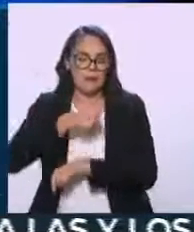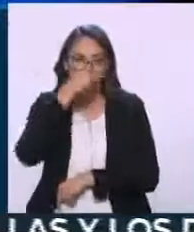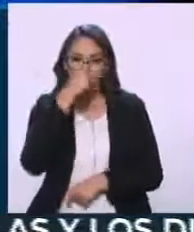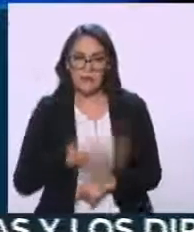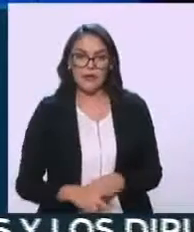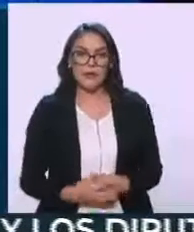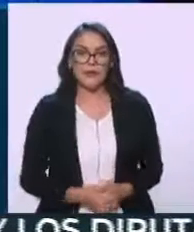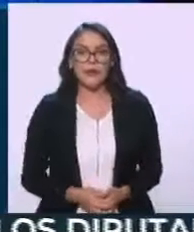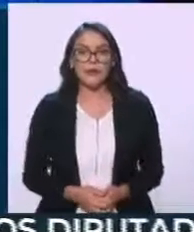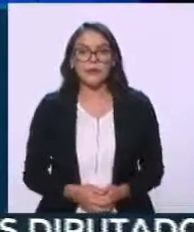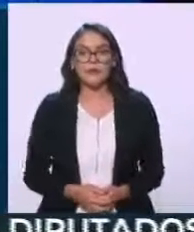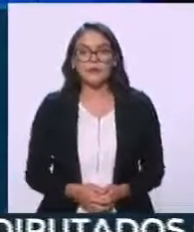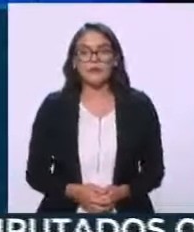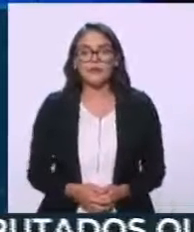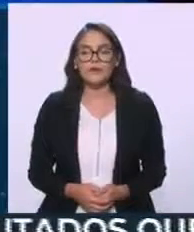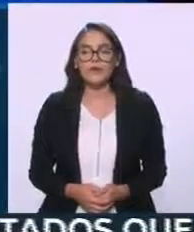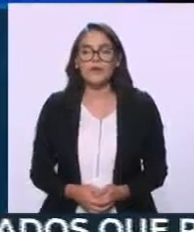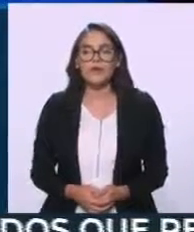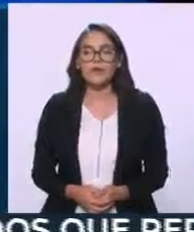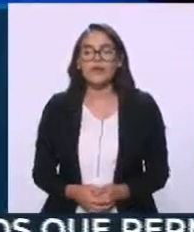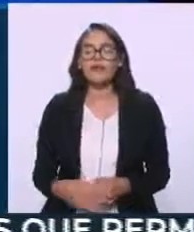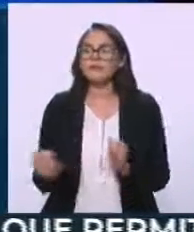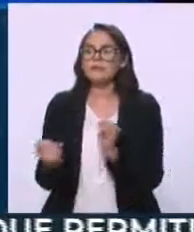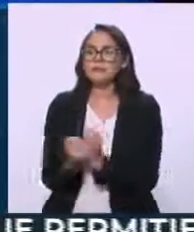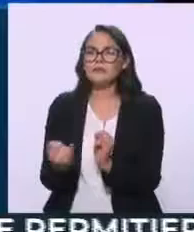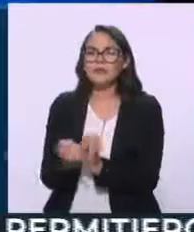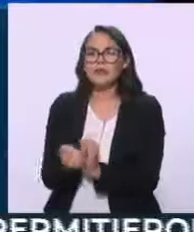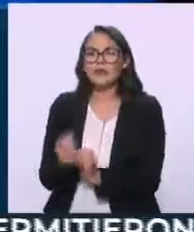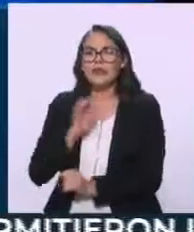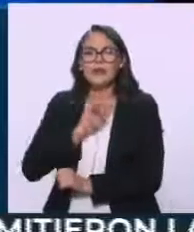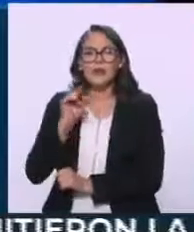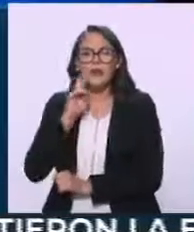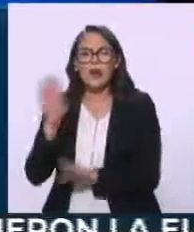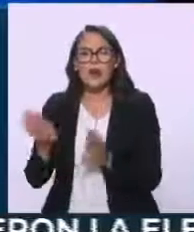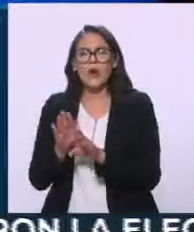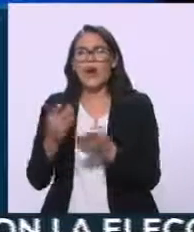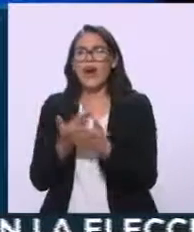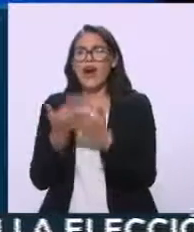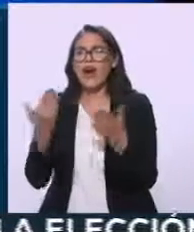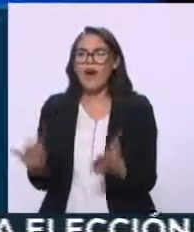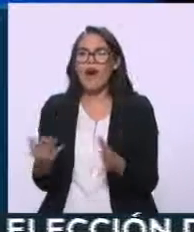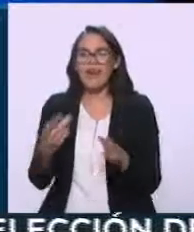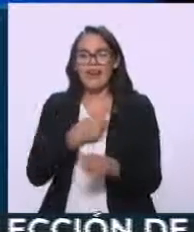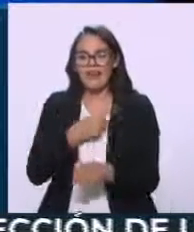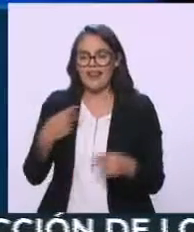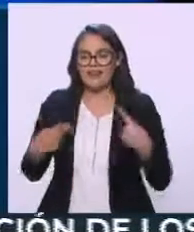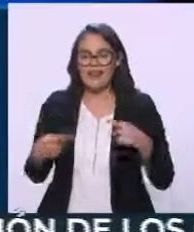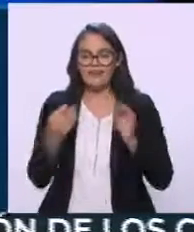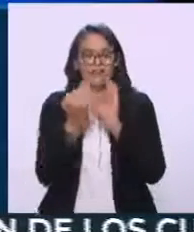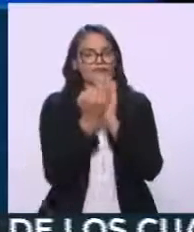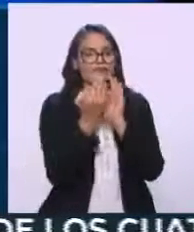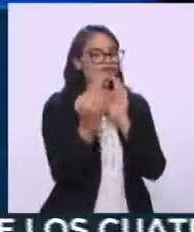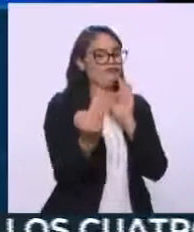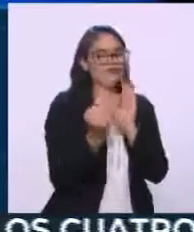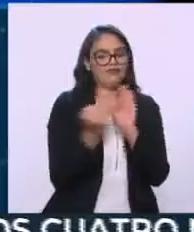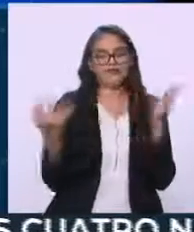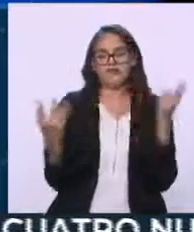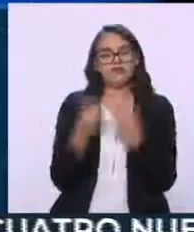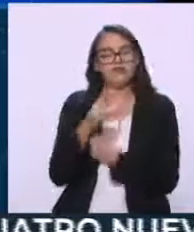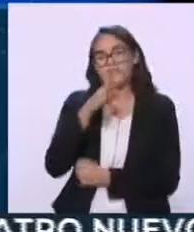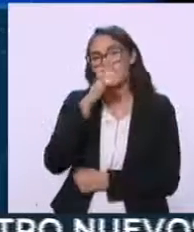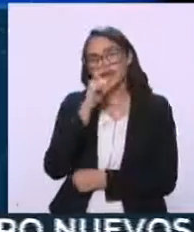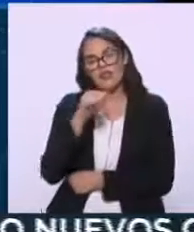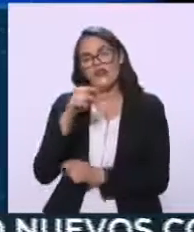para la recuperación económica, pero al mismo tiempo se contrapone con las medidas de sana distancia que aún se deben de tomar. Y ante